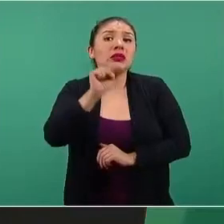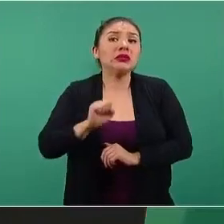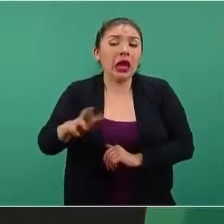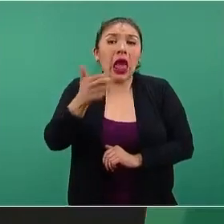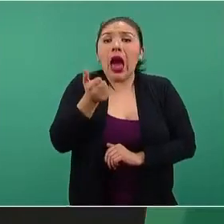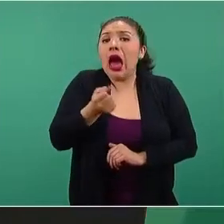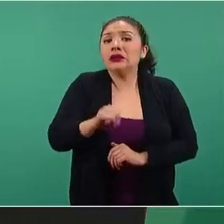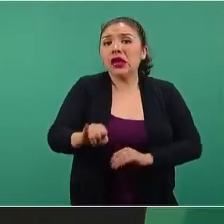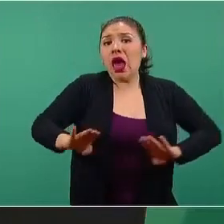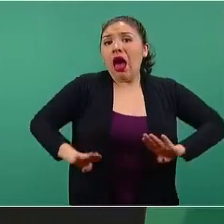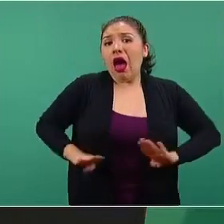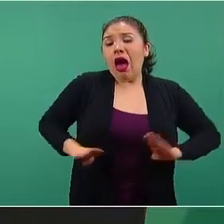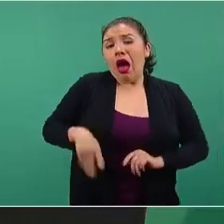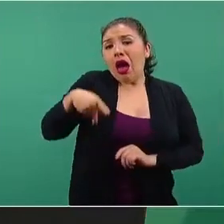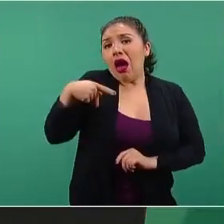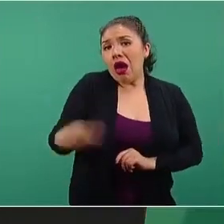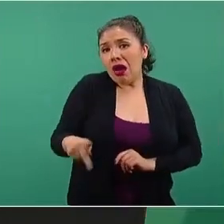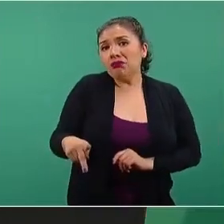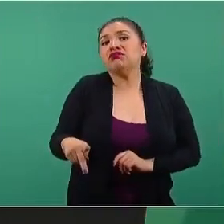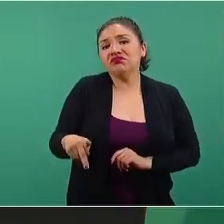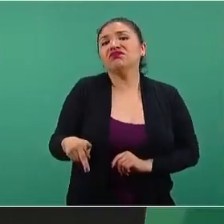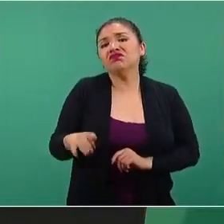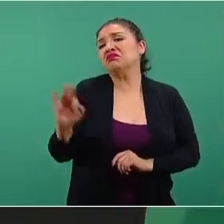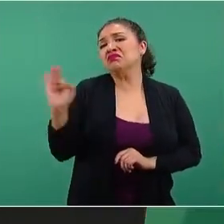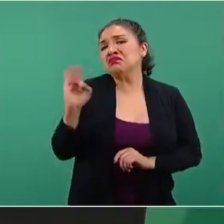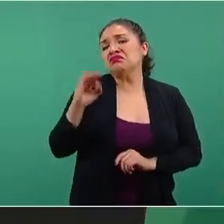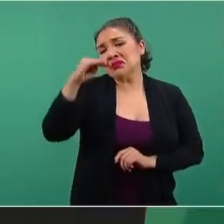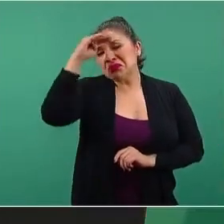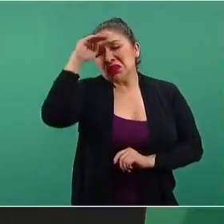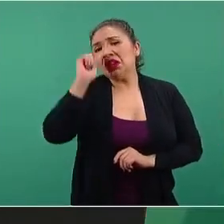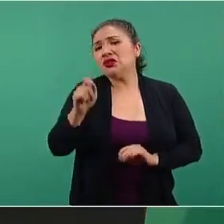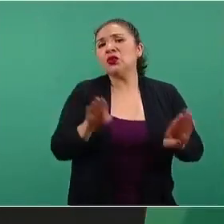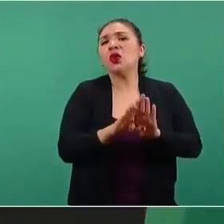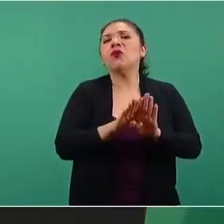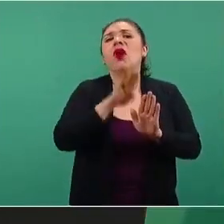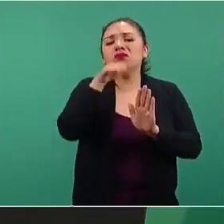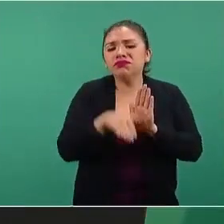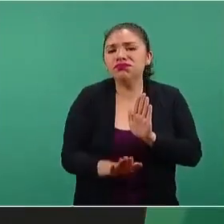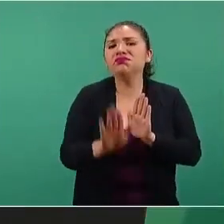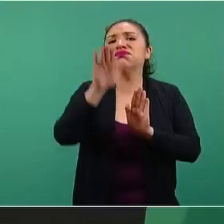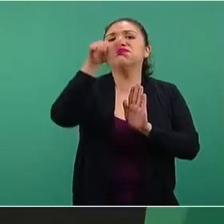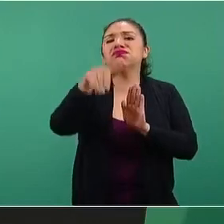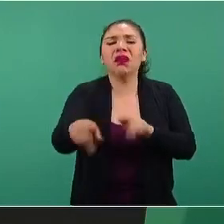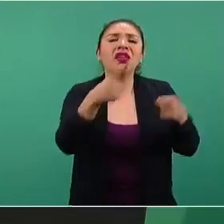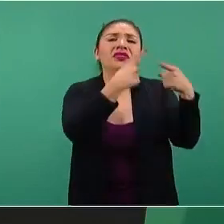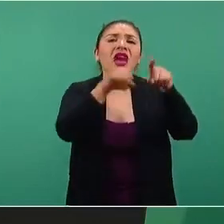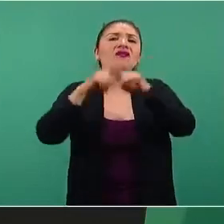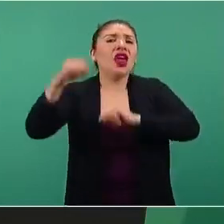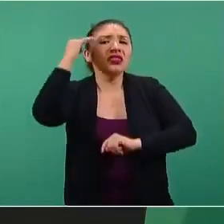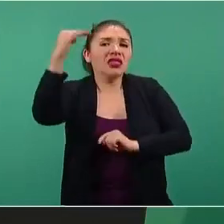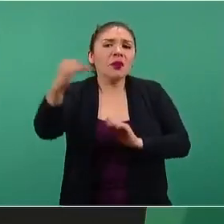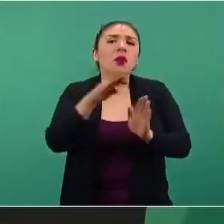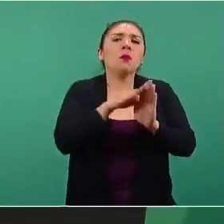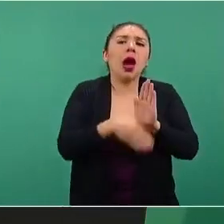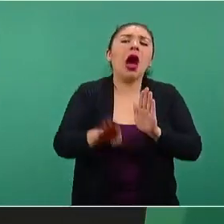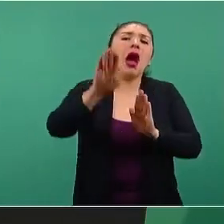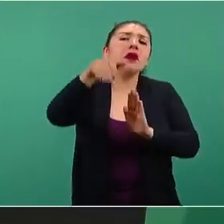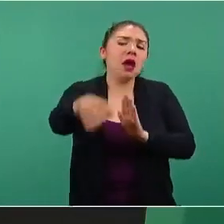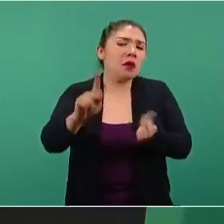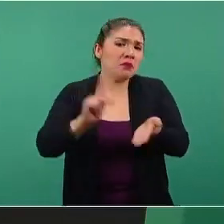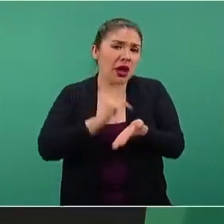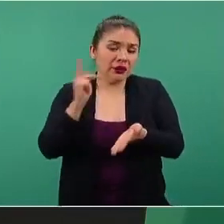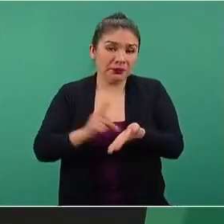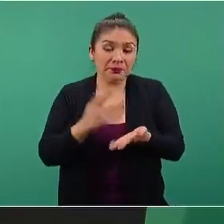sería lo esperable que fuera un asunto de diferentes olas.